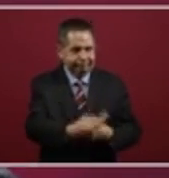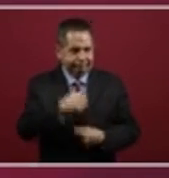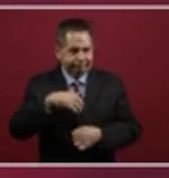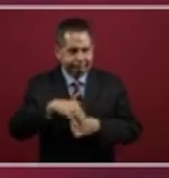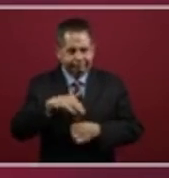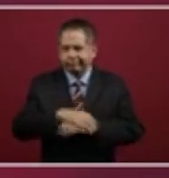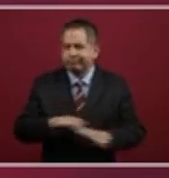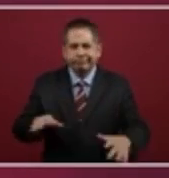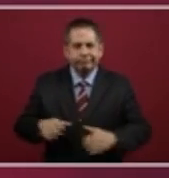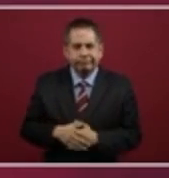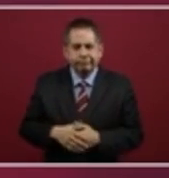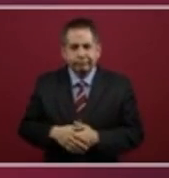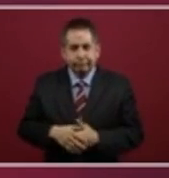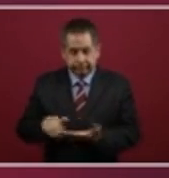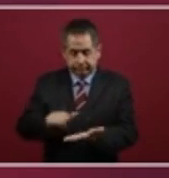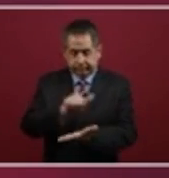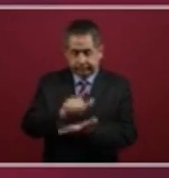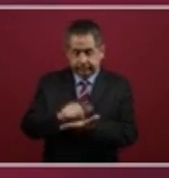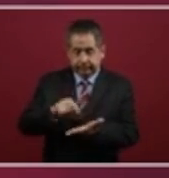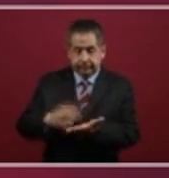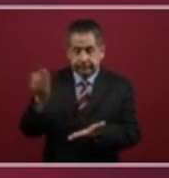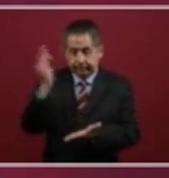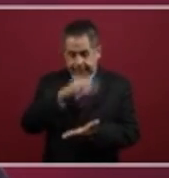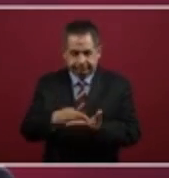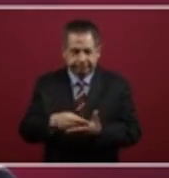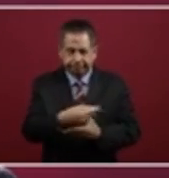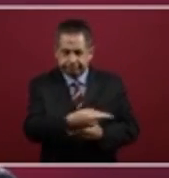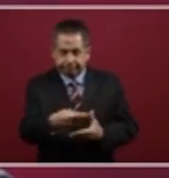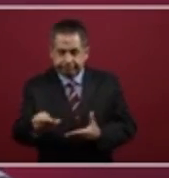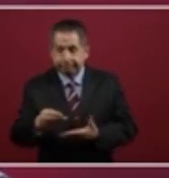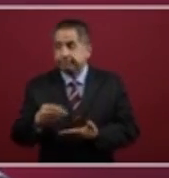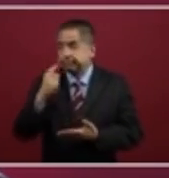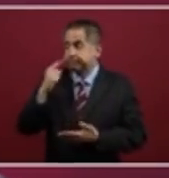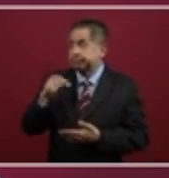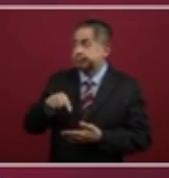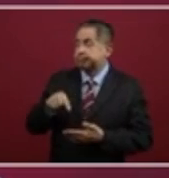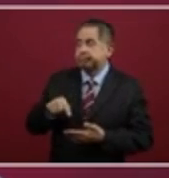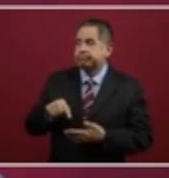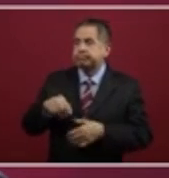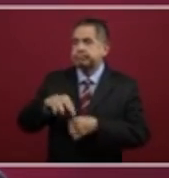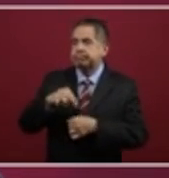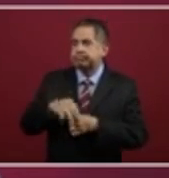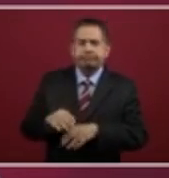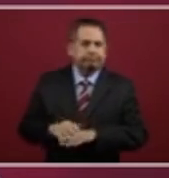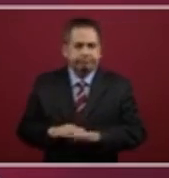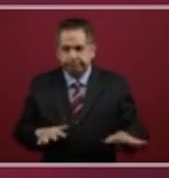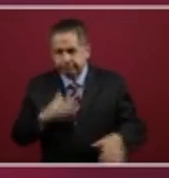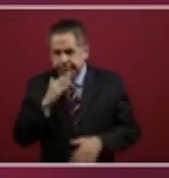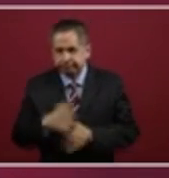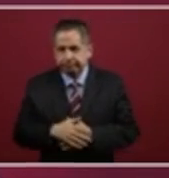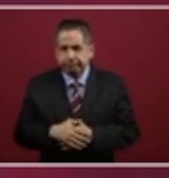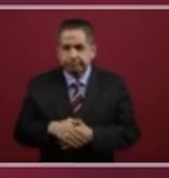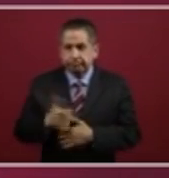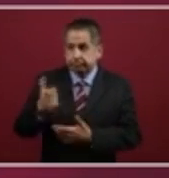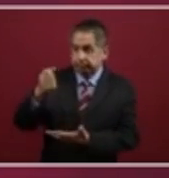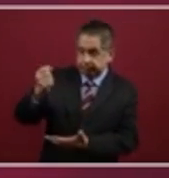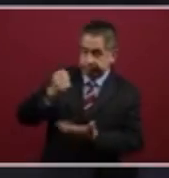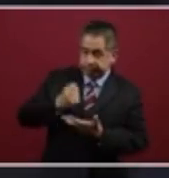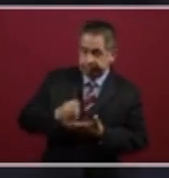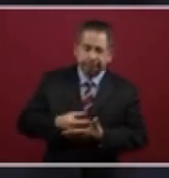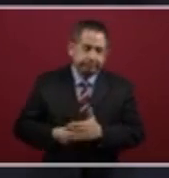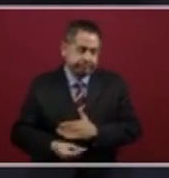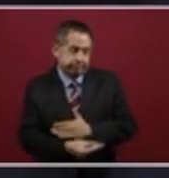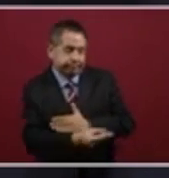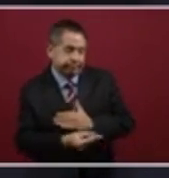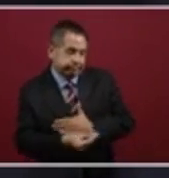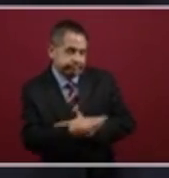de falsificar actas, de rellenar urnas, de utilizar el dinero del presupuesto para